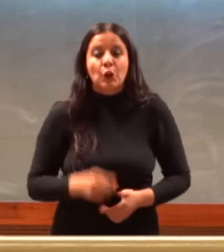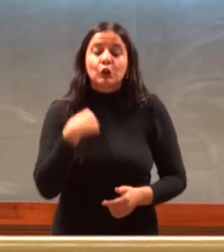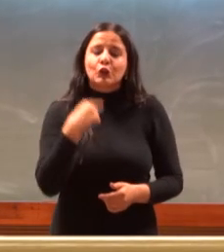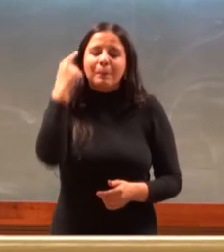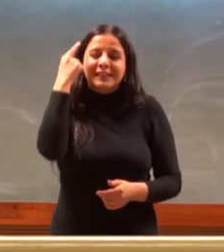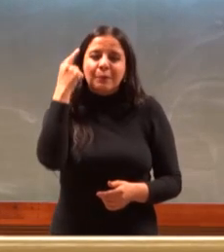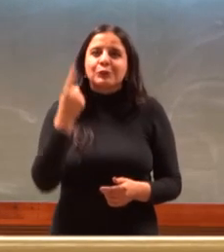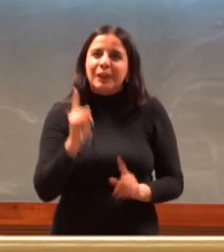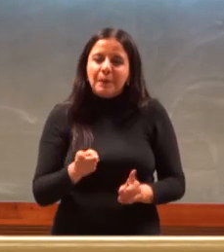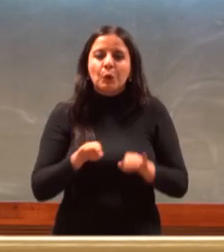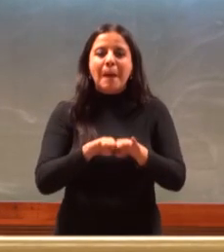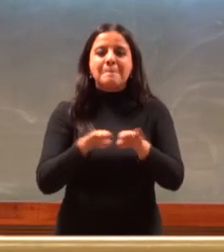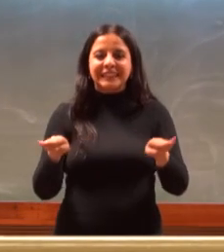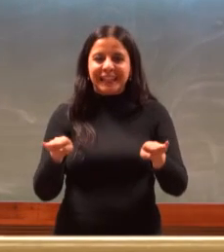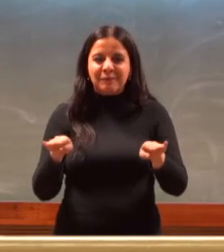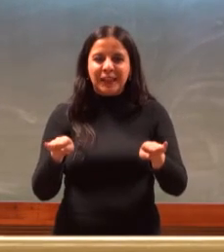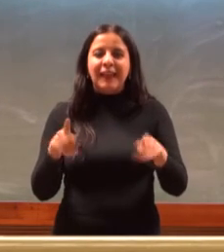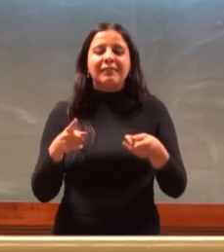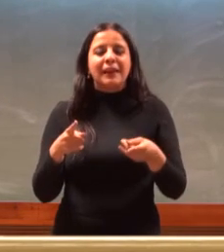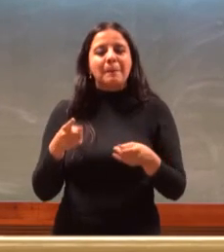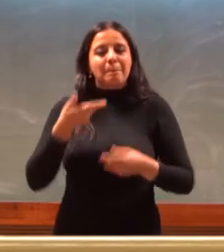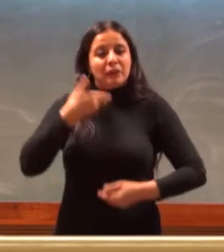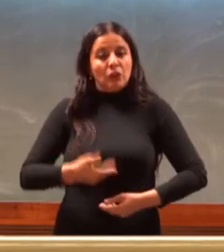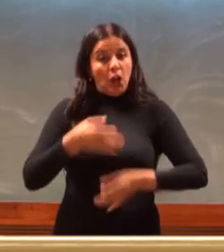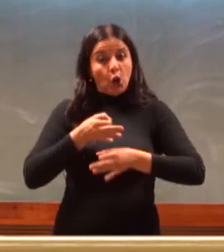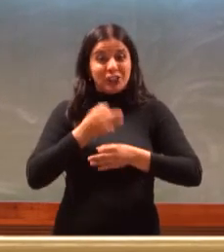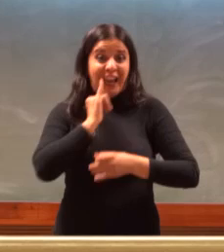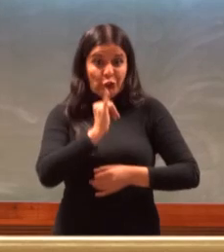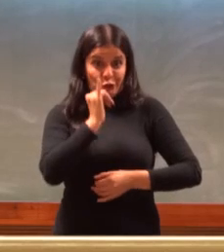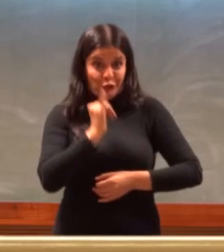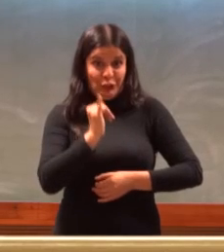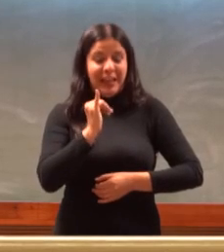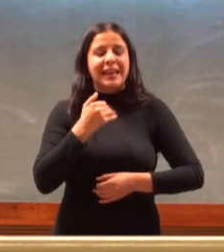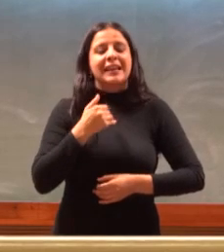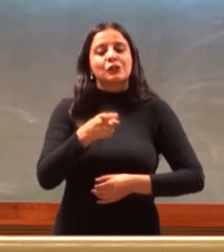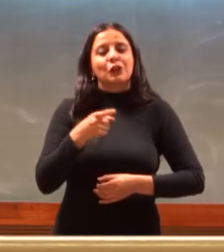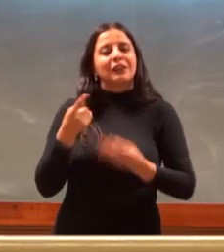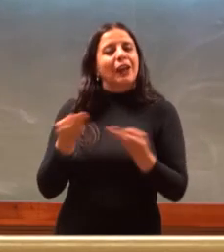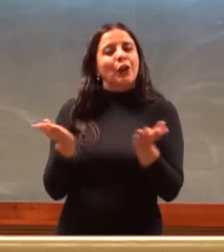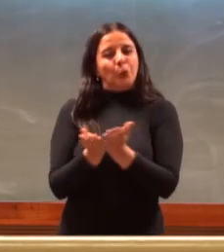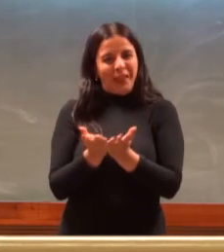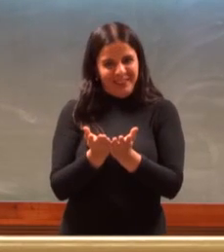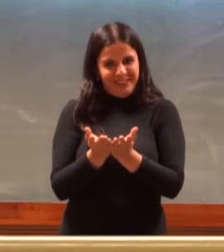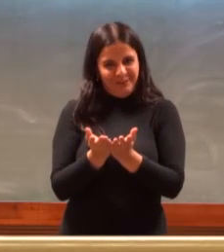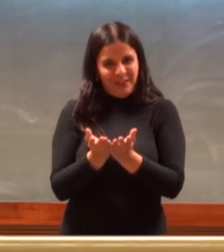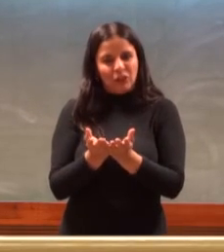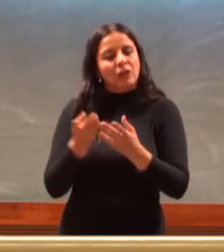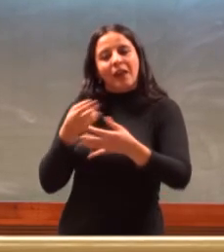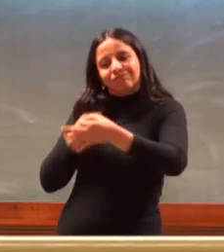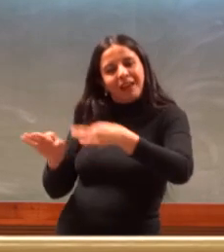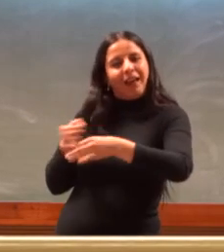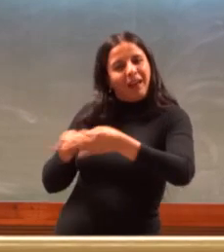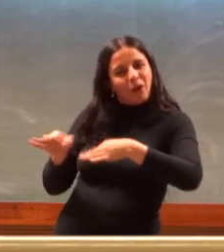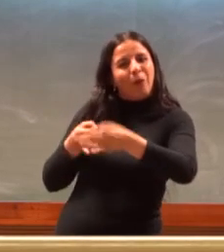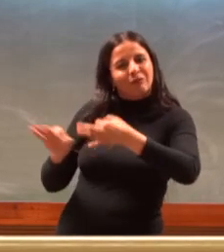mesa de consejeros estudiantiles donde articulemas del directivo y los consejeros de las escuelas en torno a las